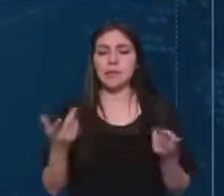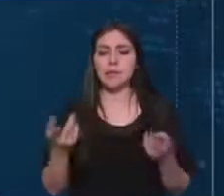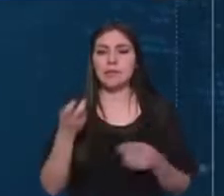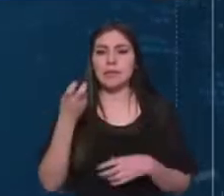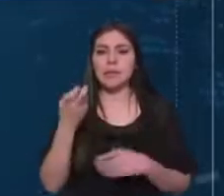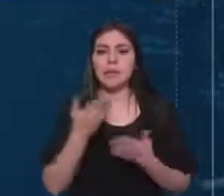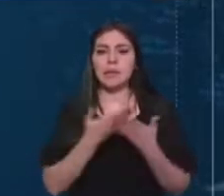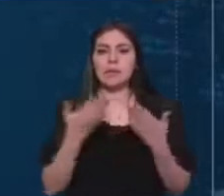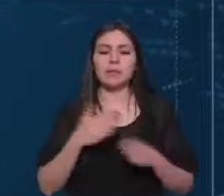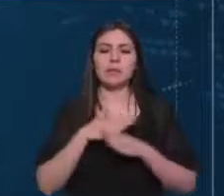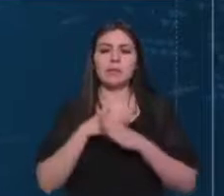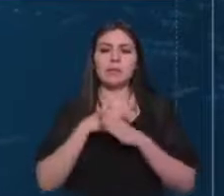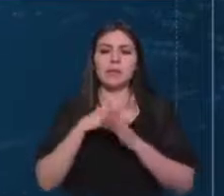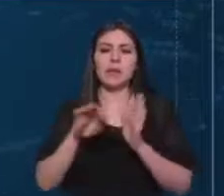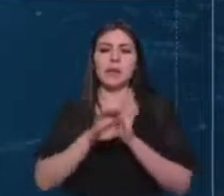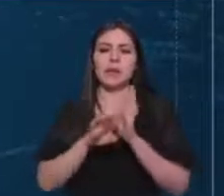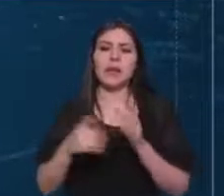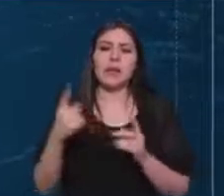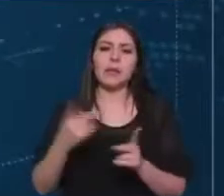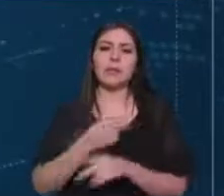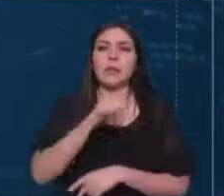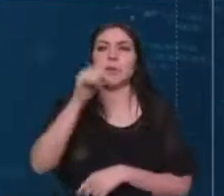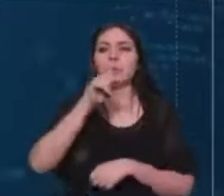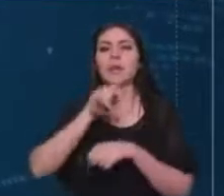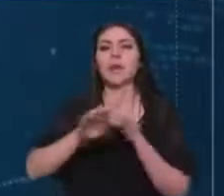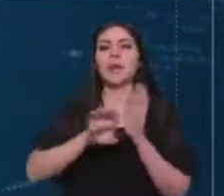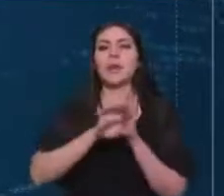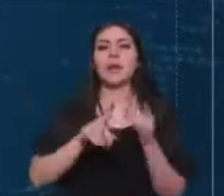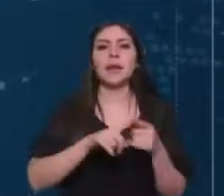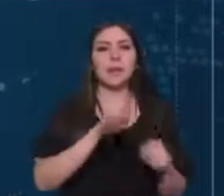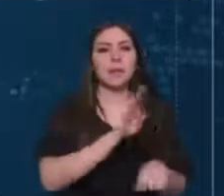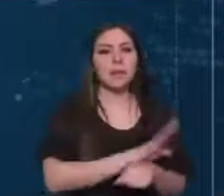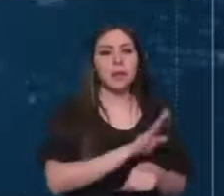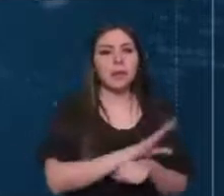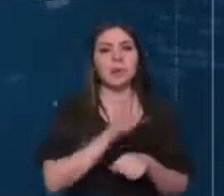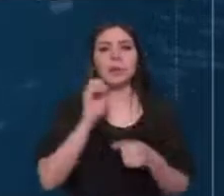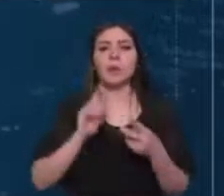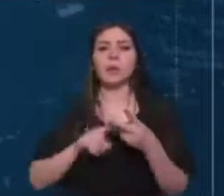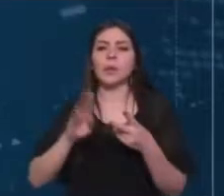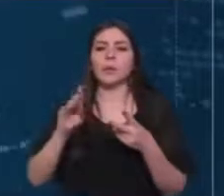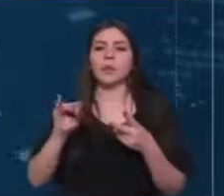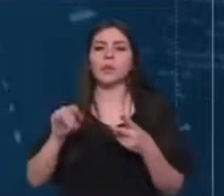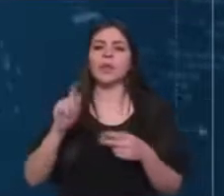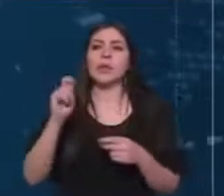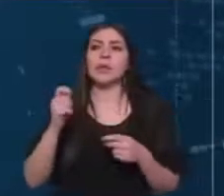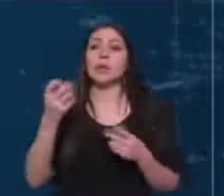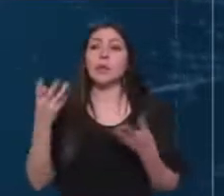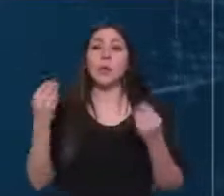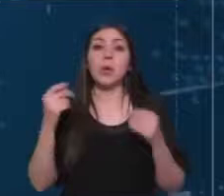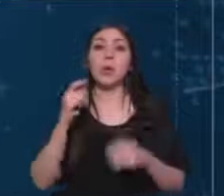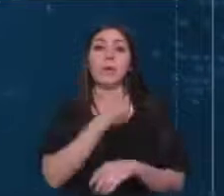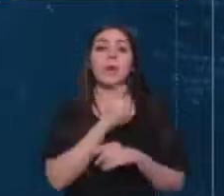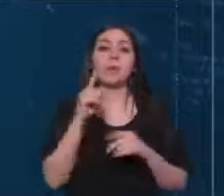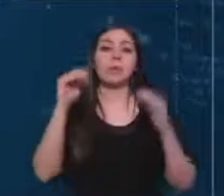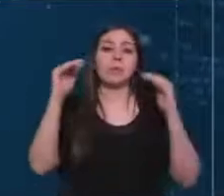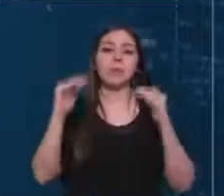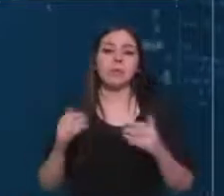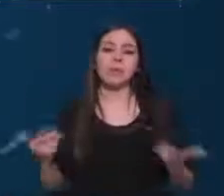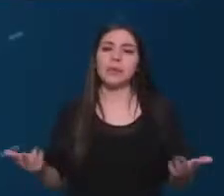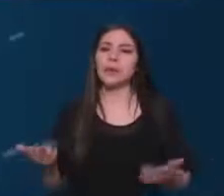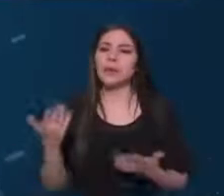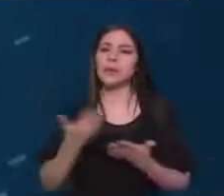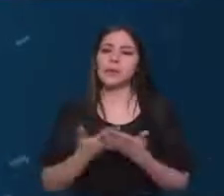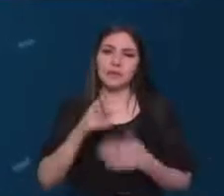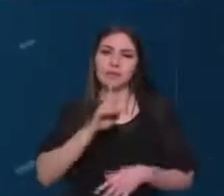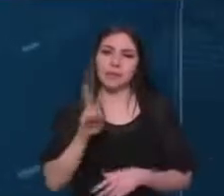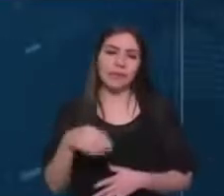de lo que está sucediendo, por ejemplo, en países como Brasil o Bosnia, donde no tienen un porcentaje alto de vacunación. De todas formas, falta bastante, hay